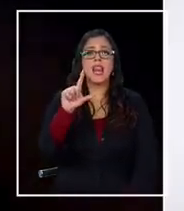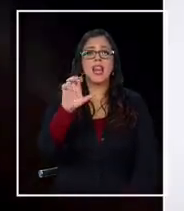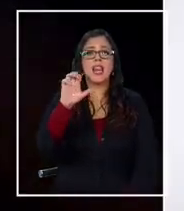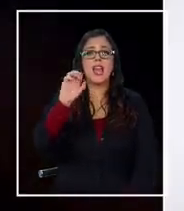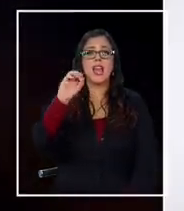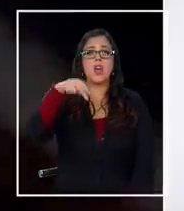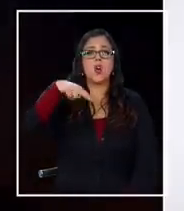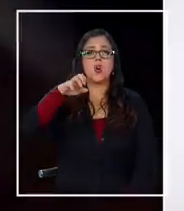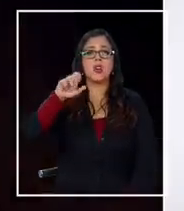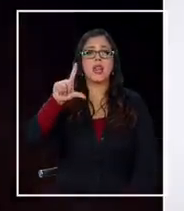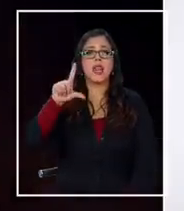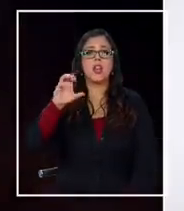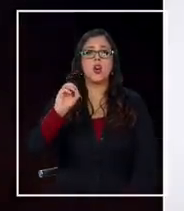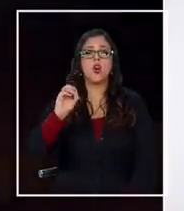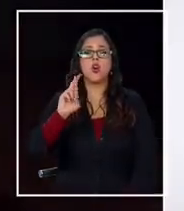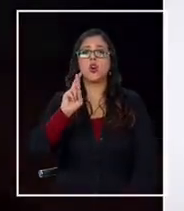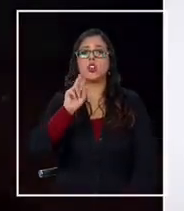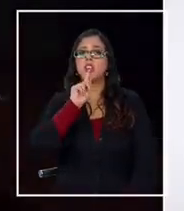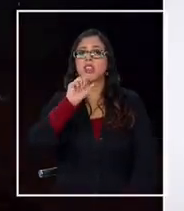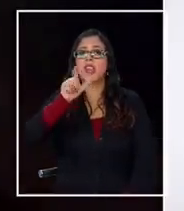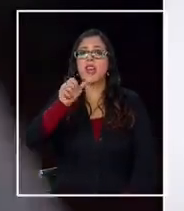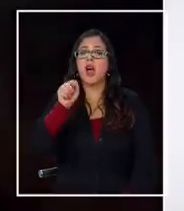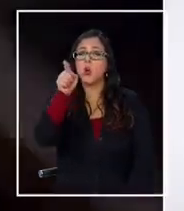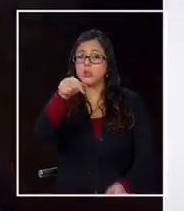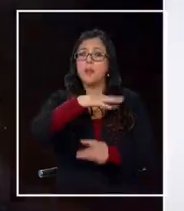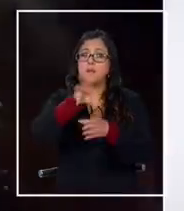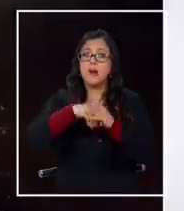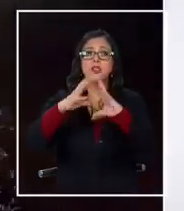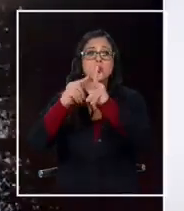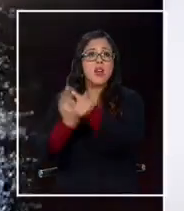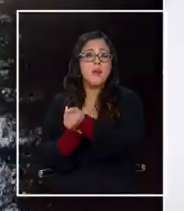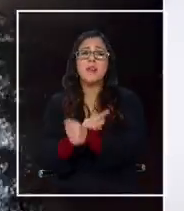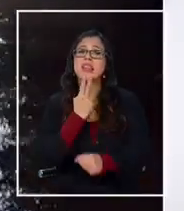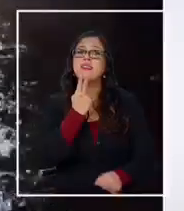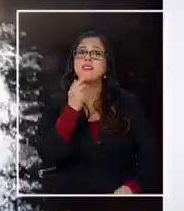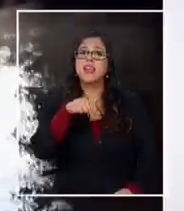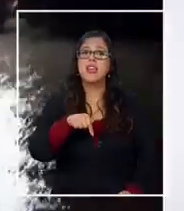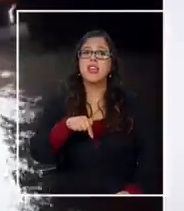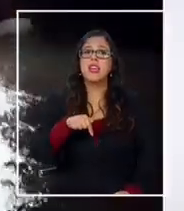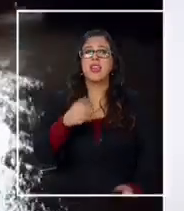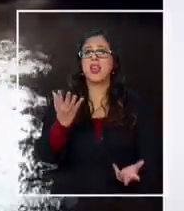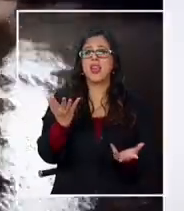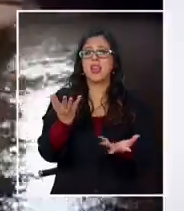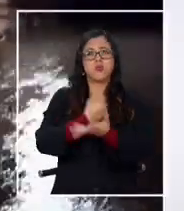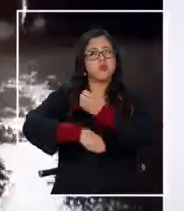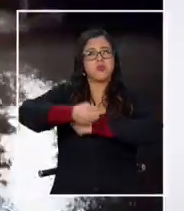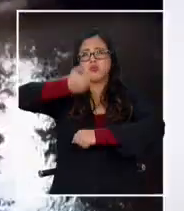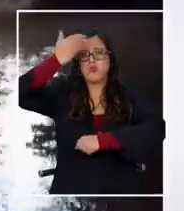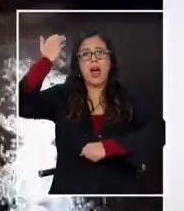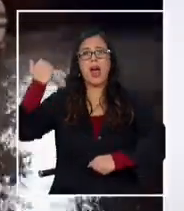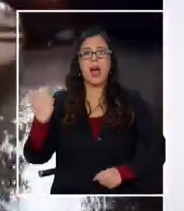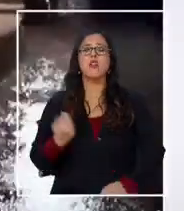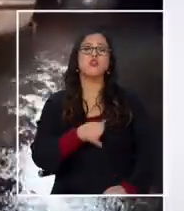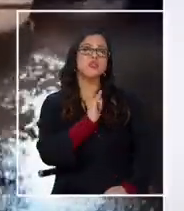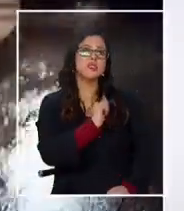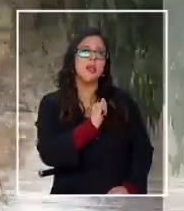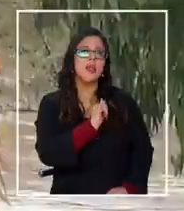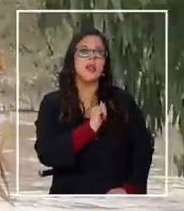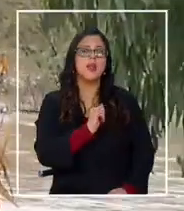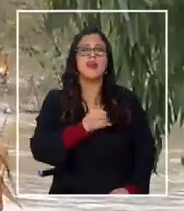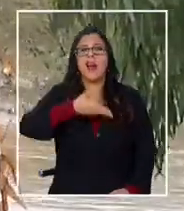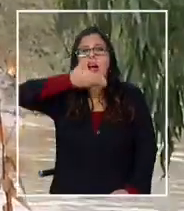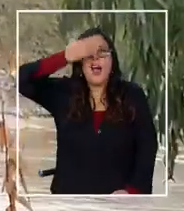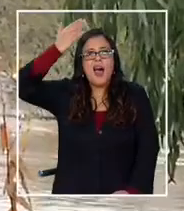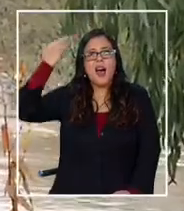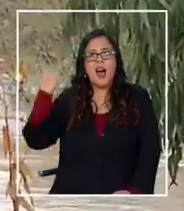Leonel Ortega Morales. Don Leonel, entiendo que usted es miembro de una familia que ha estado viviendo acá desde hace muchos, muchos años. Sí, y hace tiempo ya que